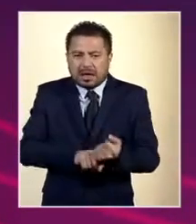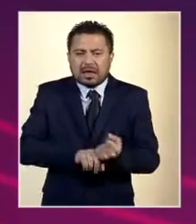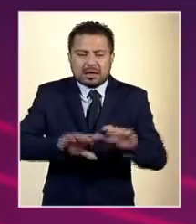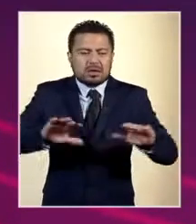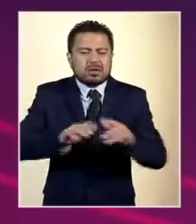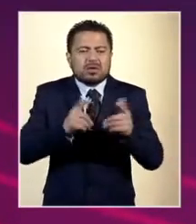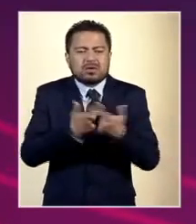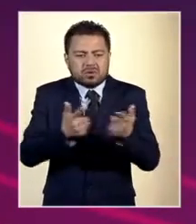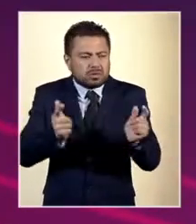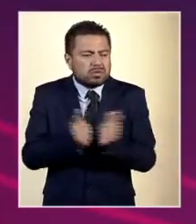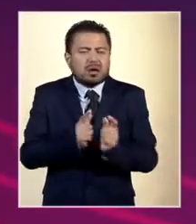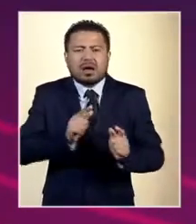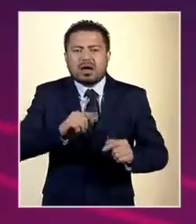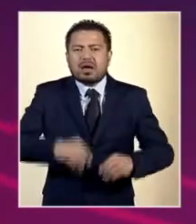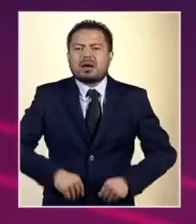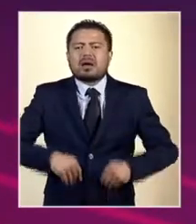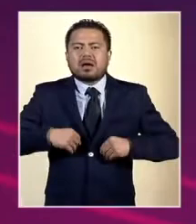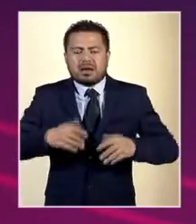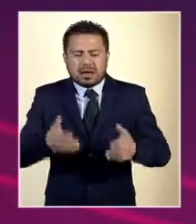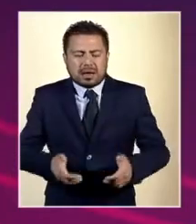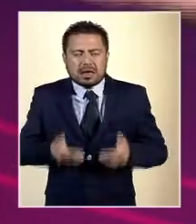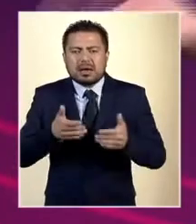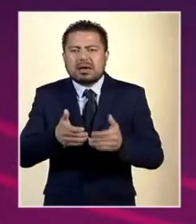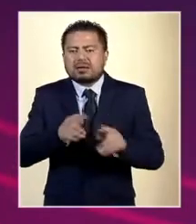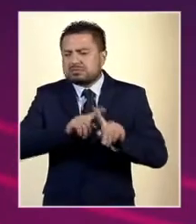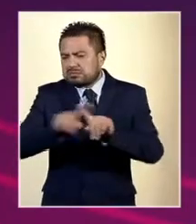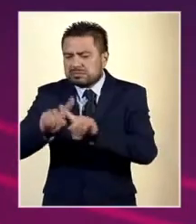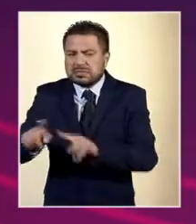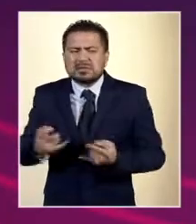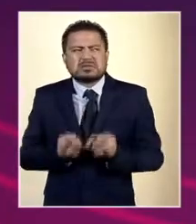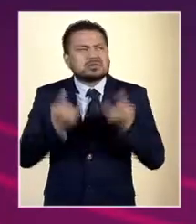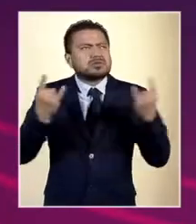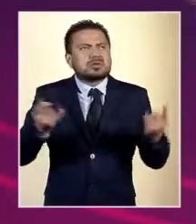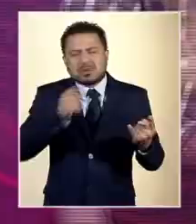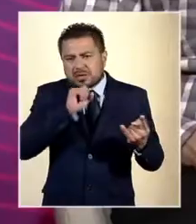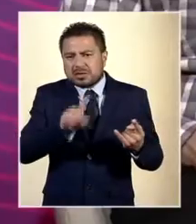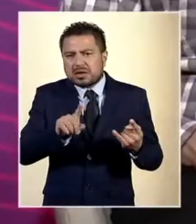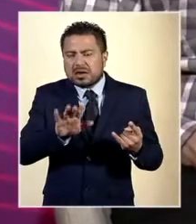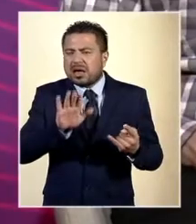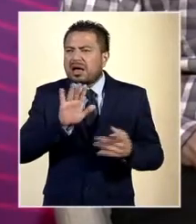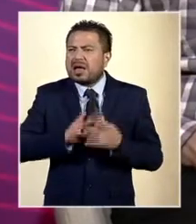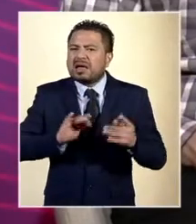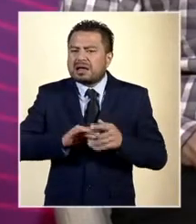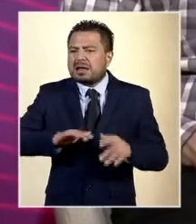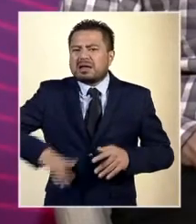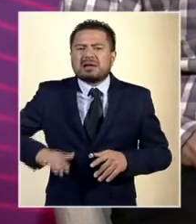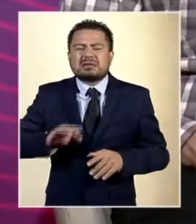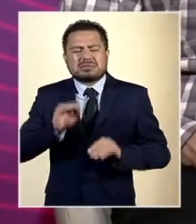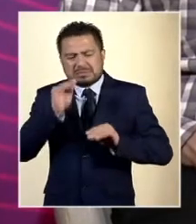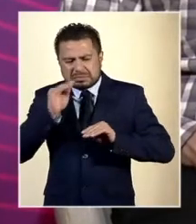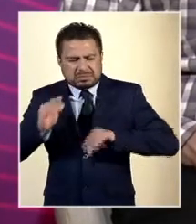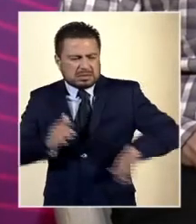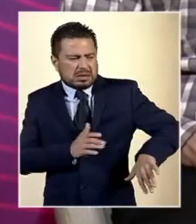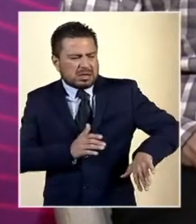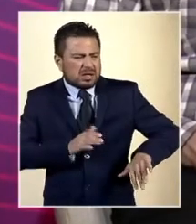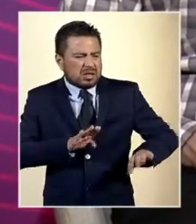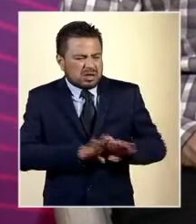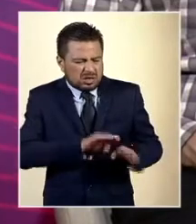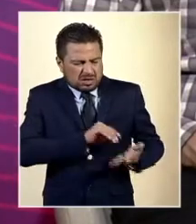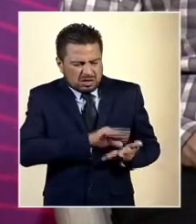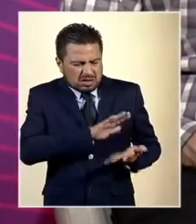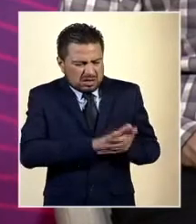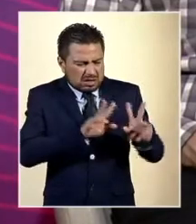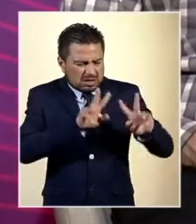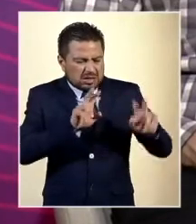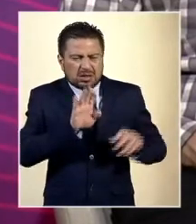una población que está viviendo en la calle y las distintas historias, ¿no? Claro. Decía yo hace un momento, dejamos un poco encorchetado el tema